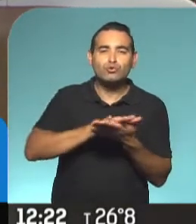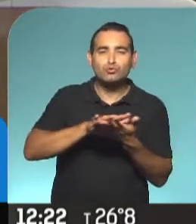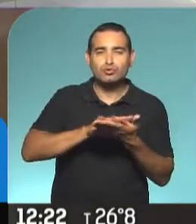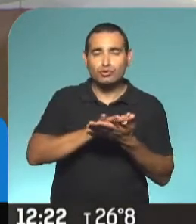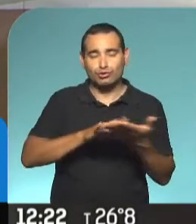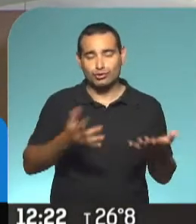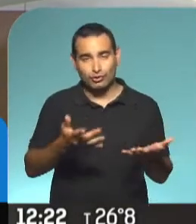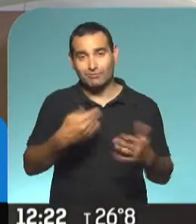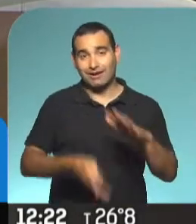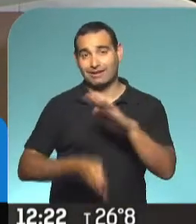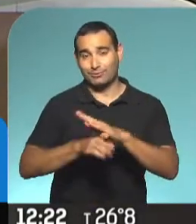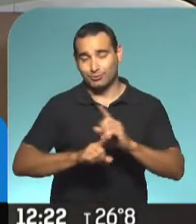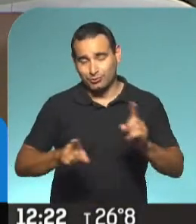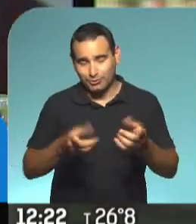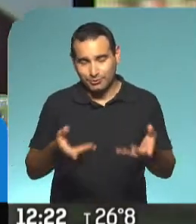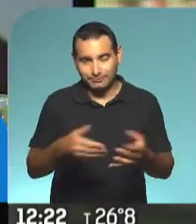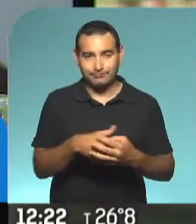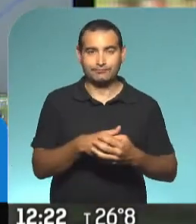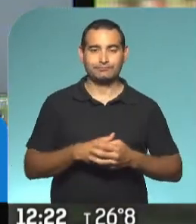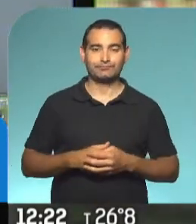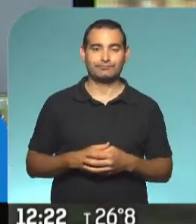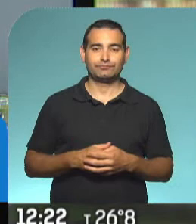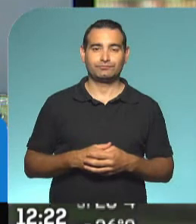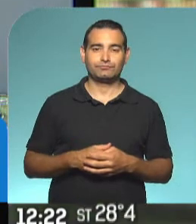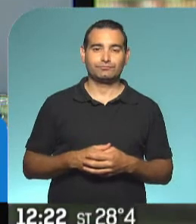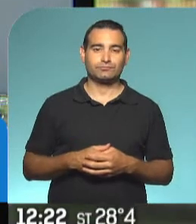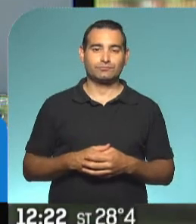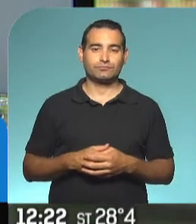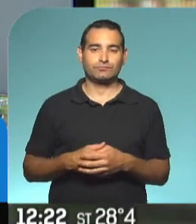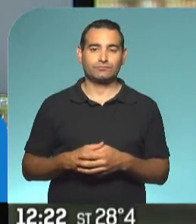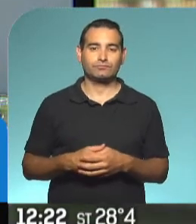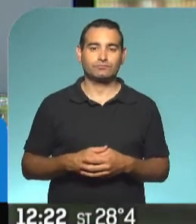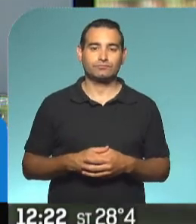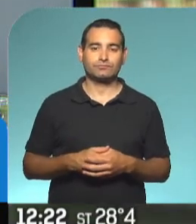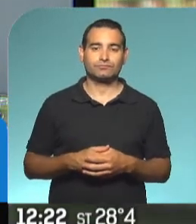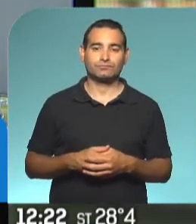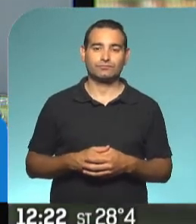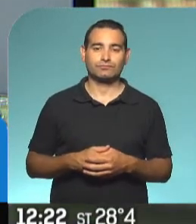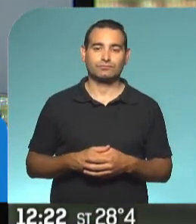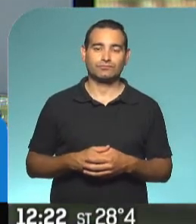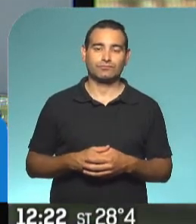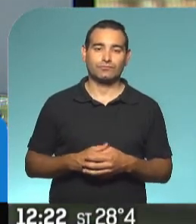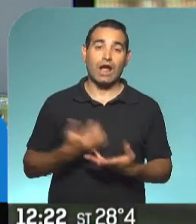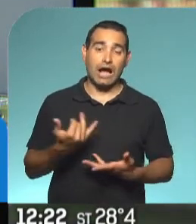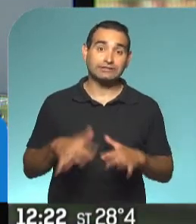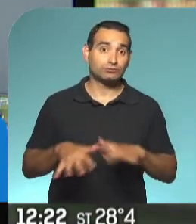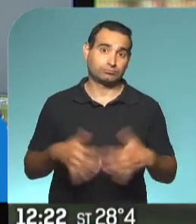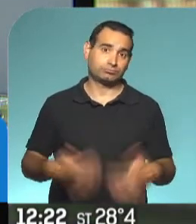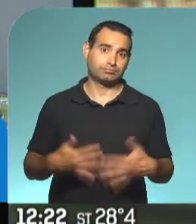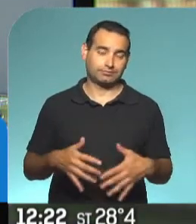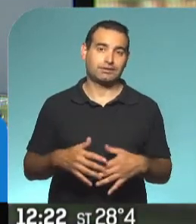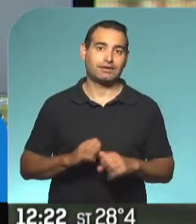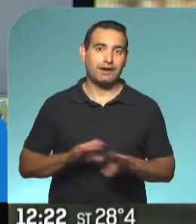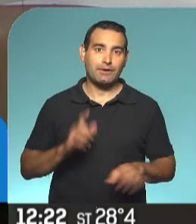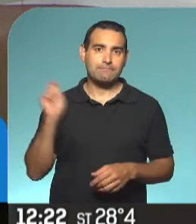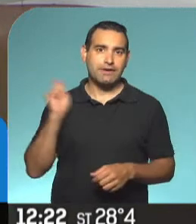trata de aliviar este tipo de situaciones que pueden ser situaciones obviamente críticas aplicando estamos hablando de meses